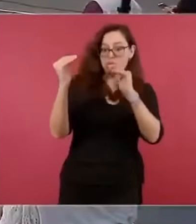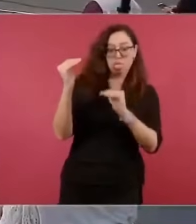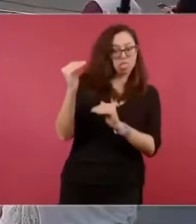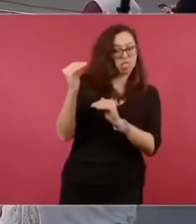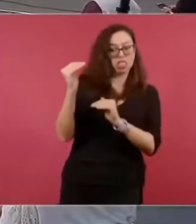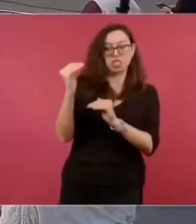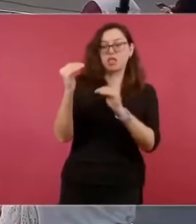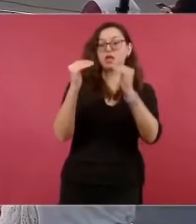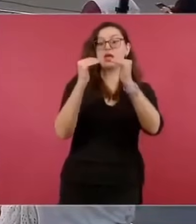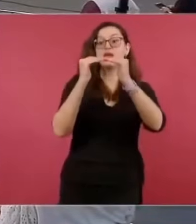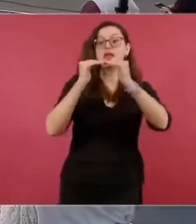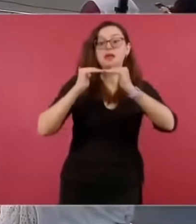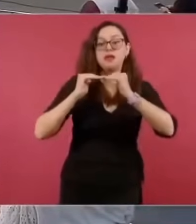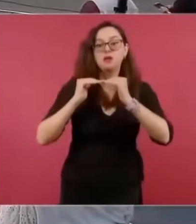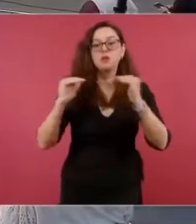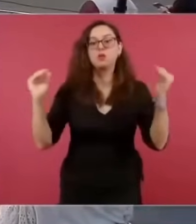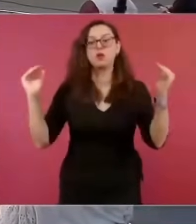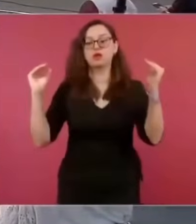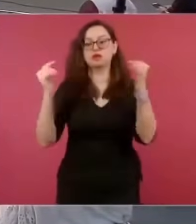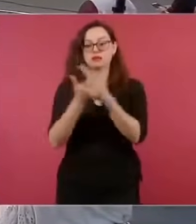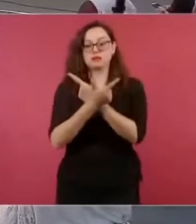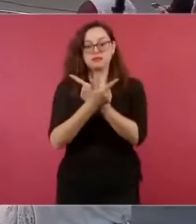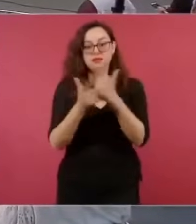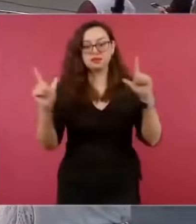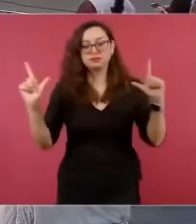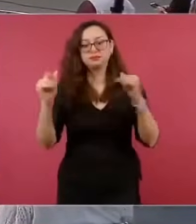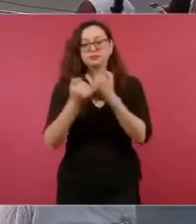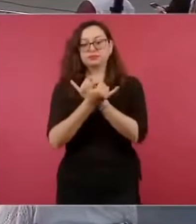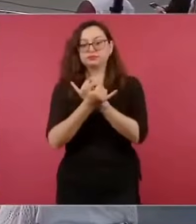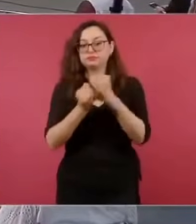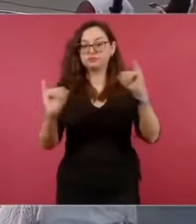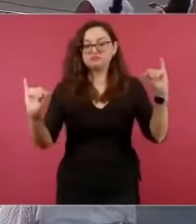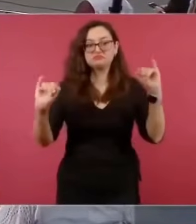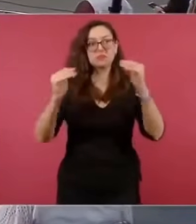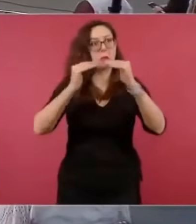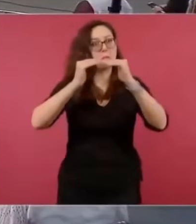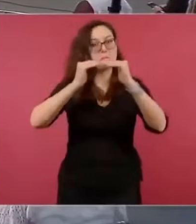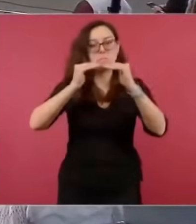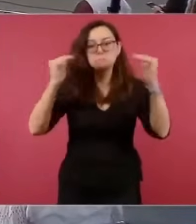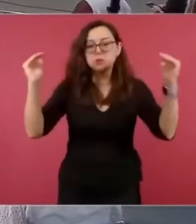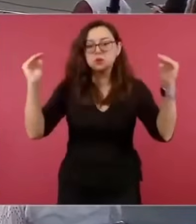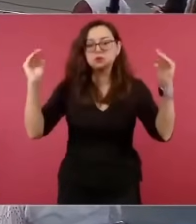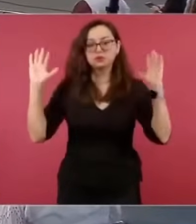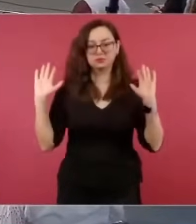que México es un país libre, independiente, soberano.